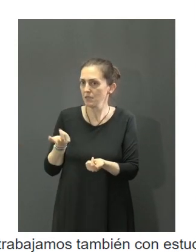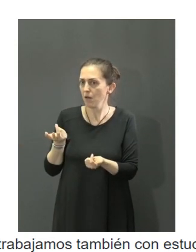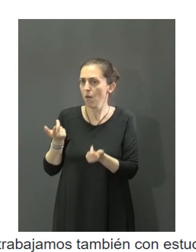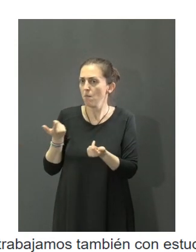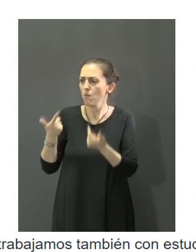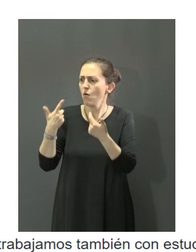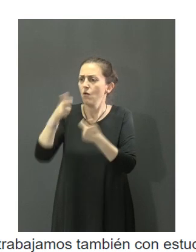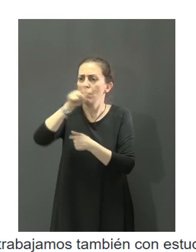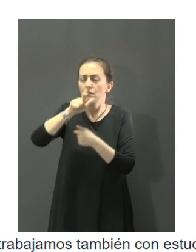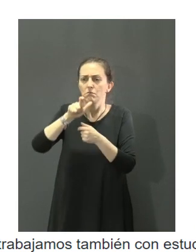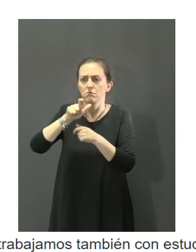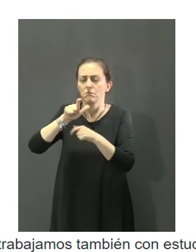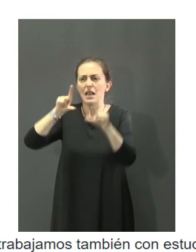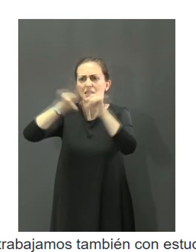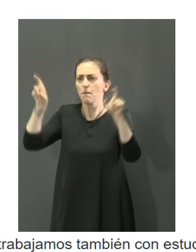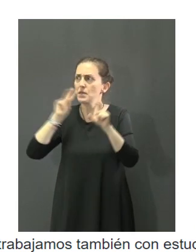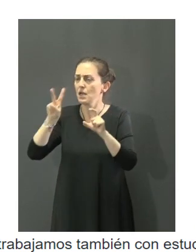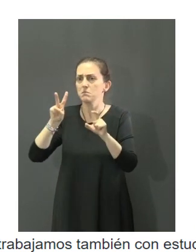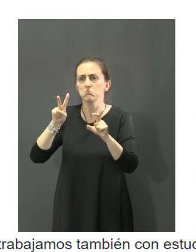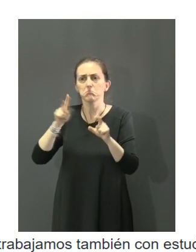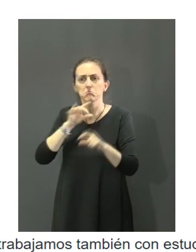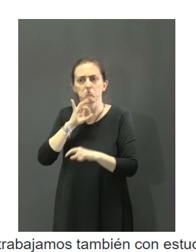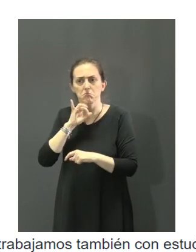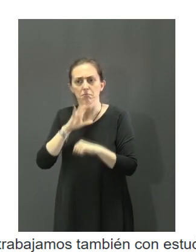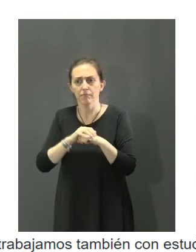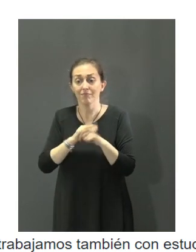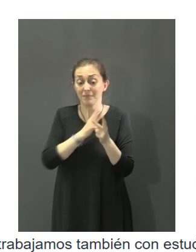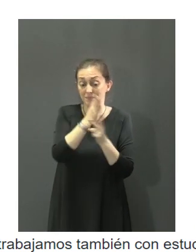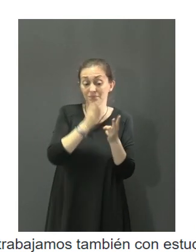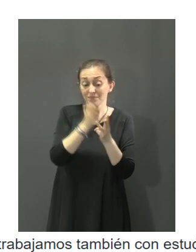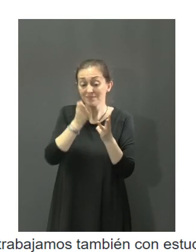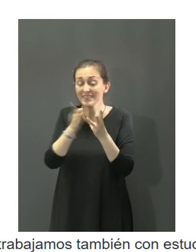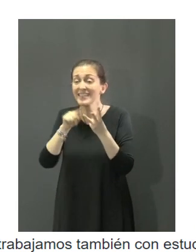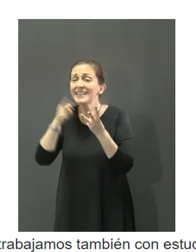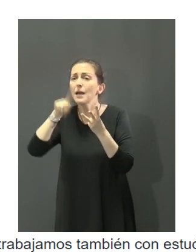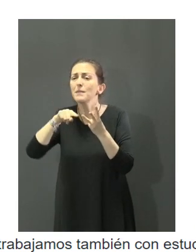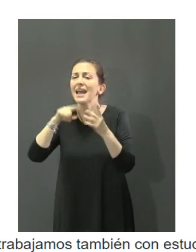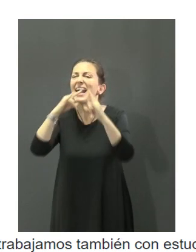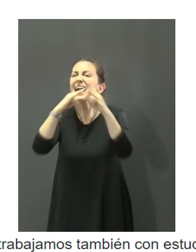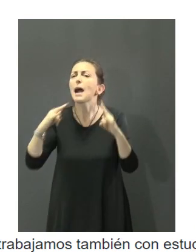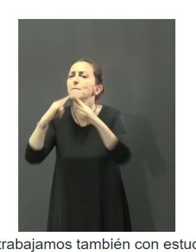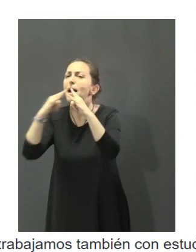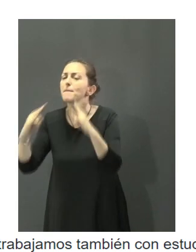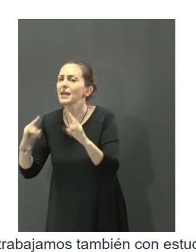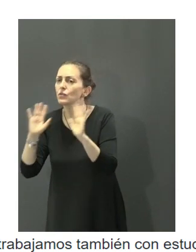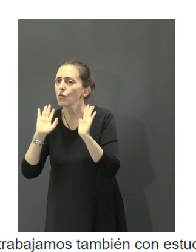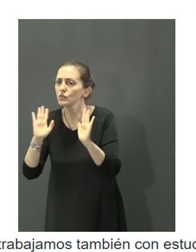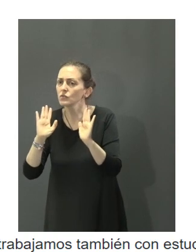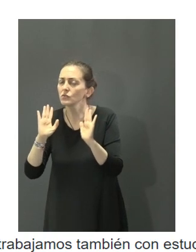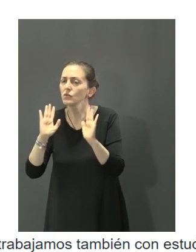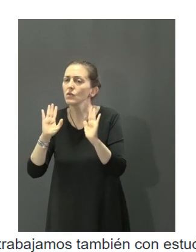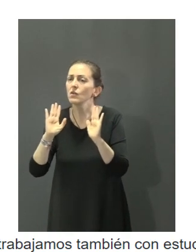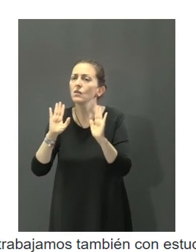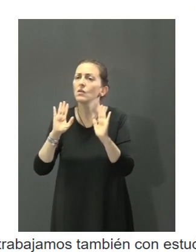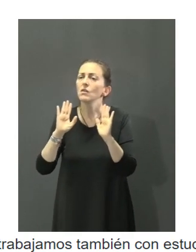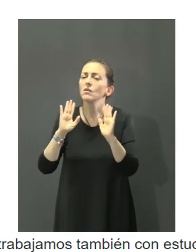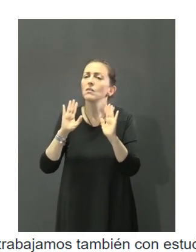la industria. Otro de los aspectos más relevantes que tiene Gali son los campamentos y la